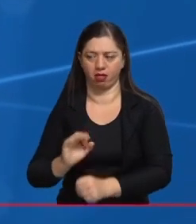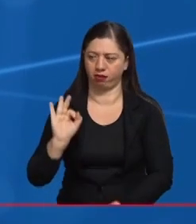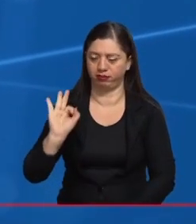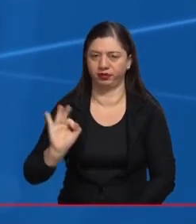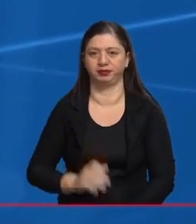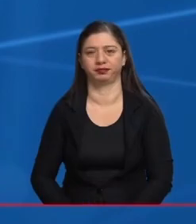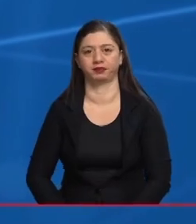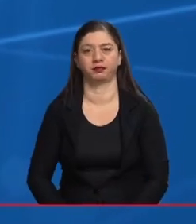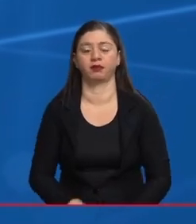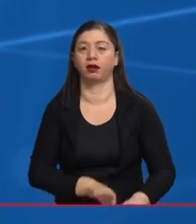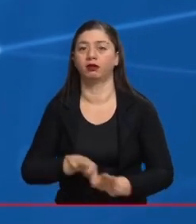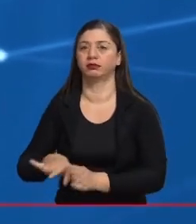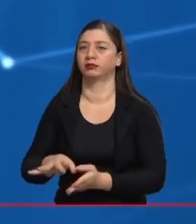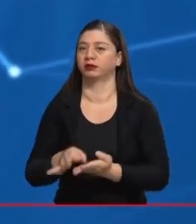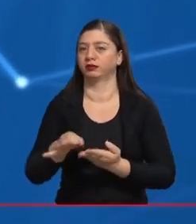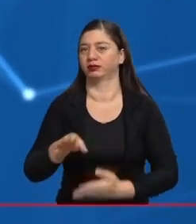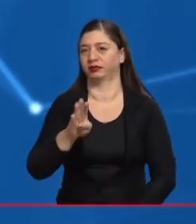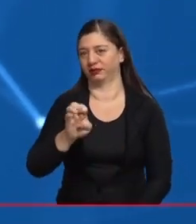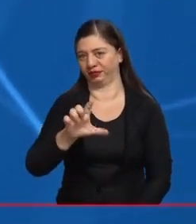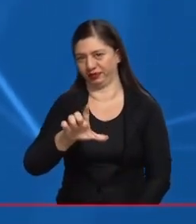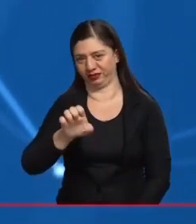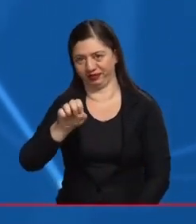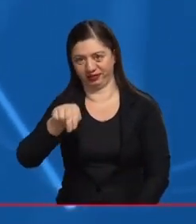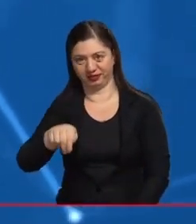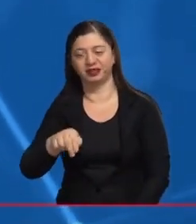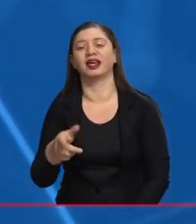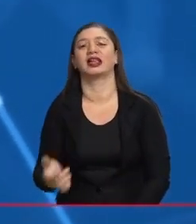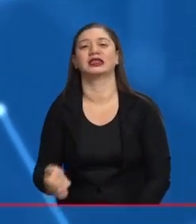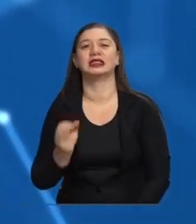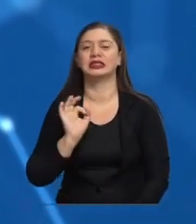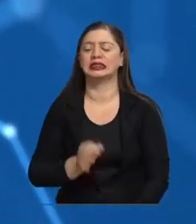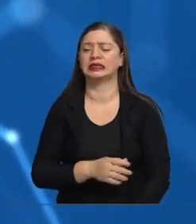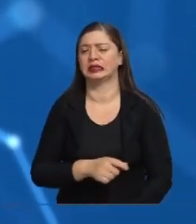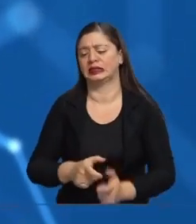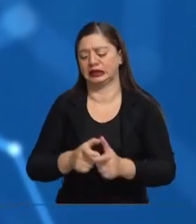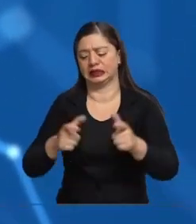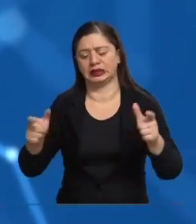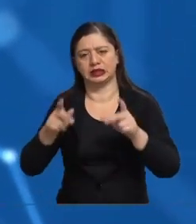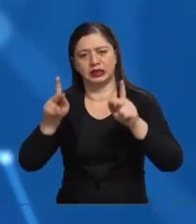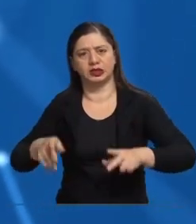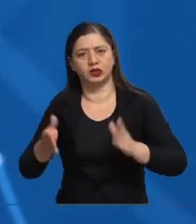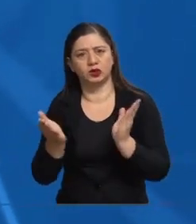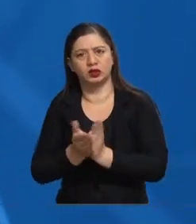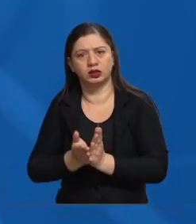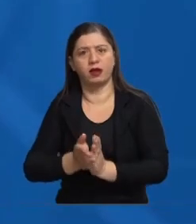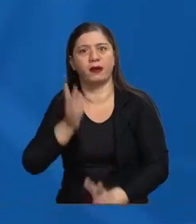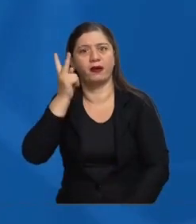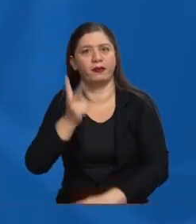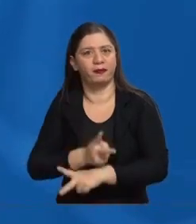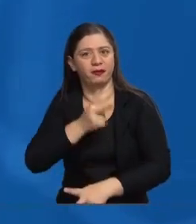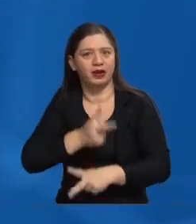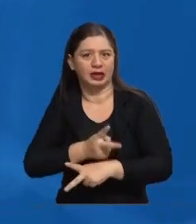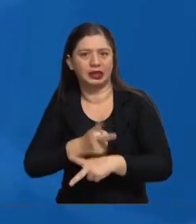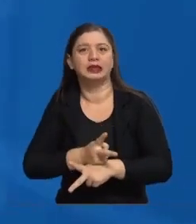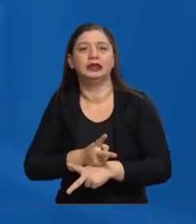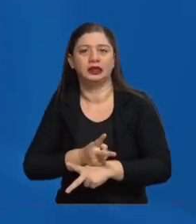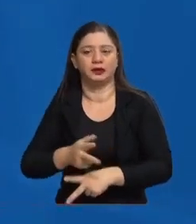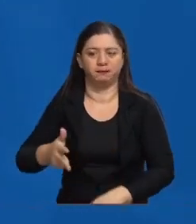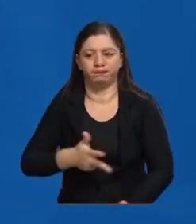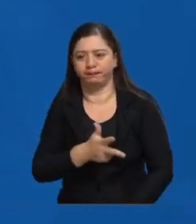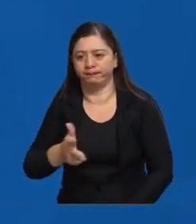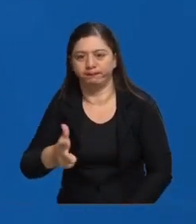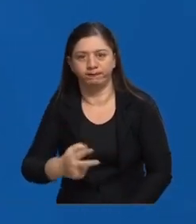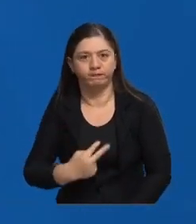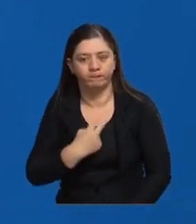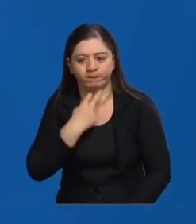Y en Belén de Bajirá, nuevo municipio en Chocó, cientos de estudiantes arriesgan sus vidas para ir al colegio a bordo de vehículos que no les ofrecen